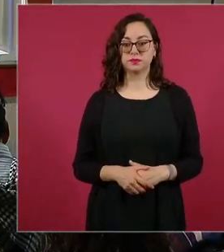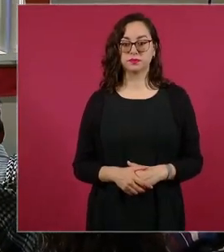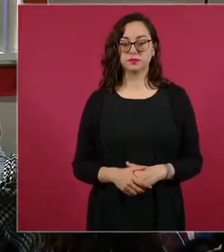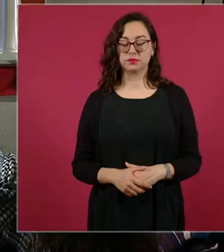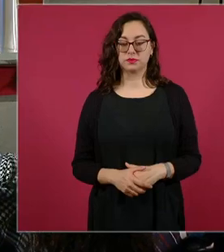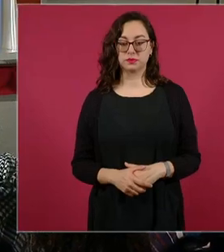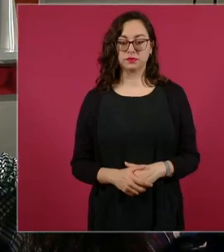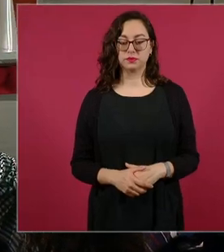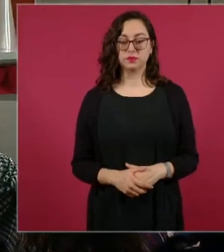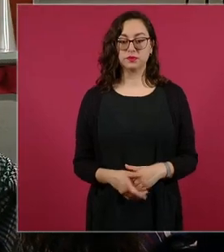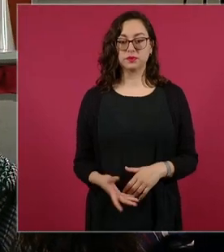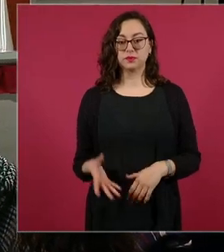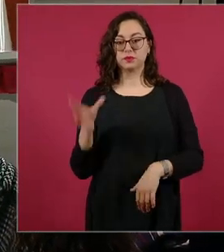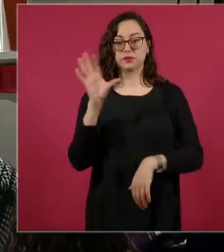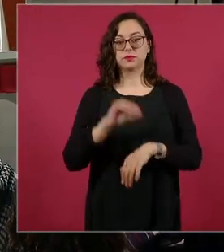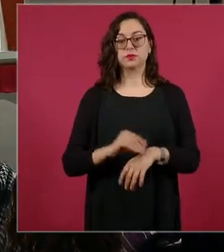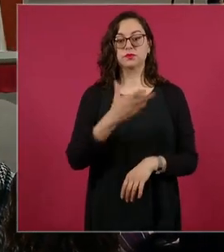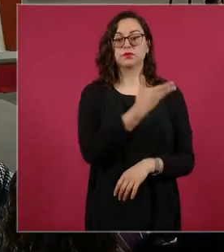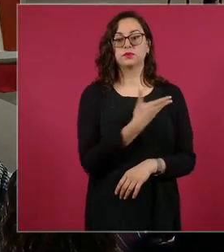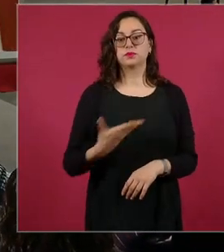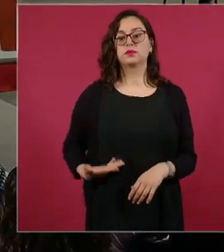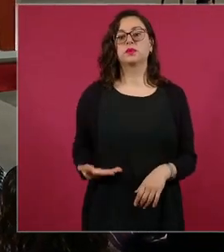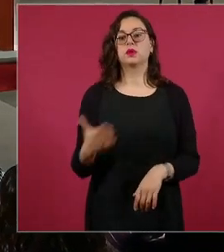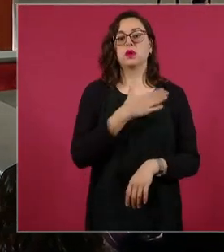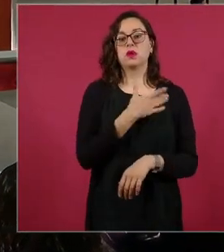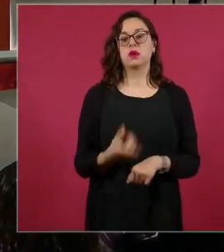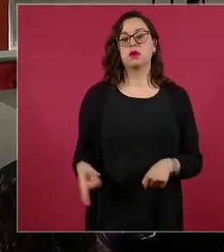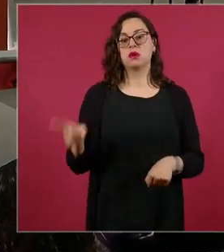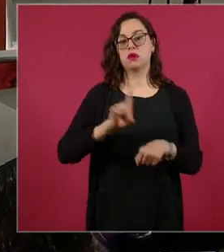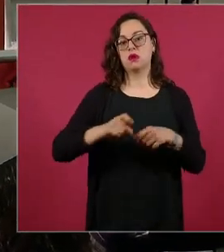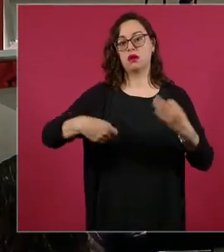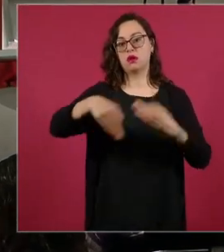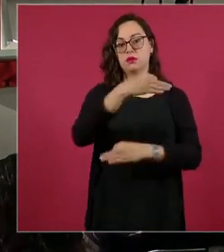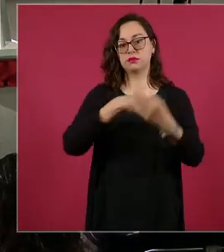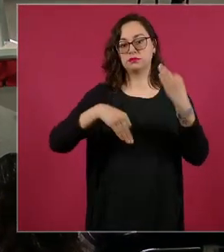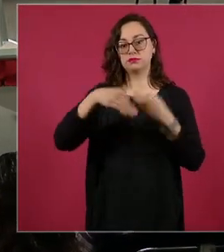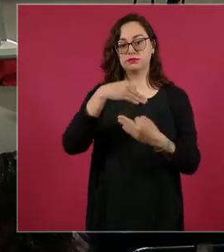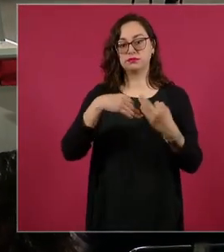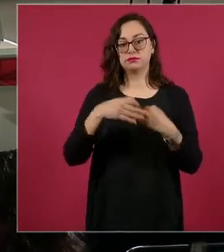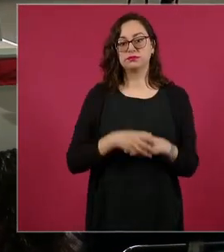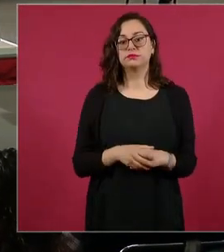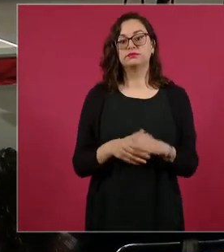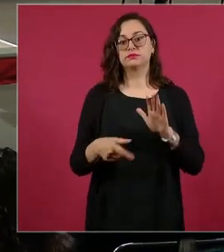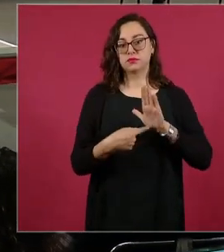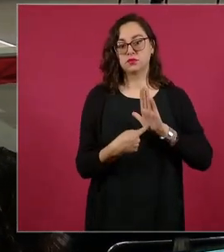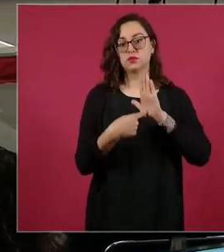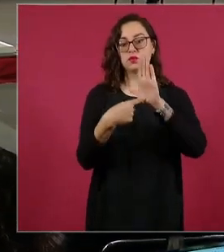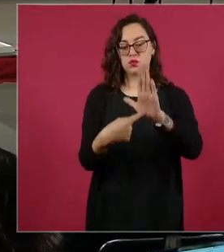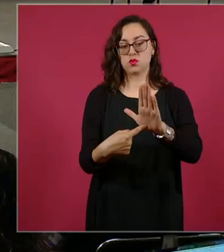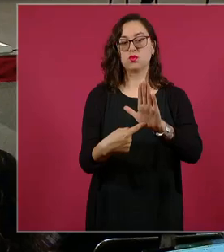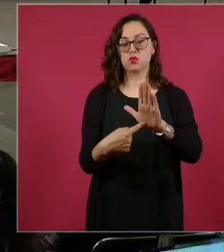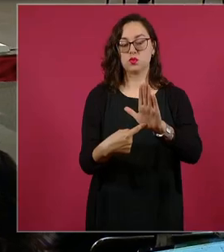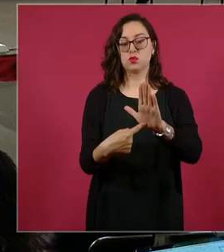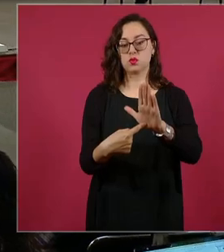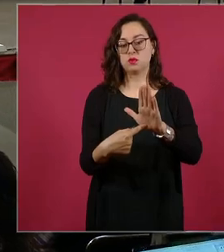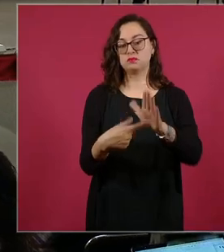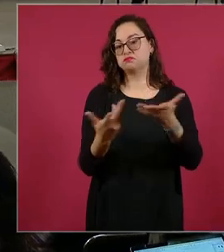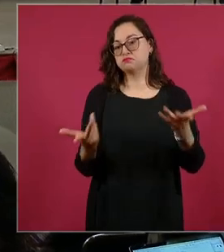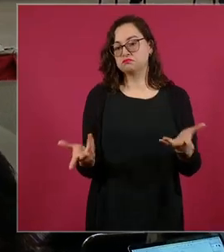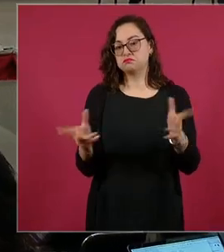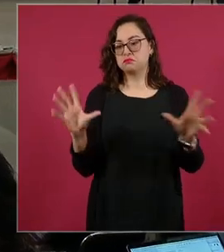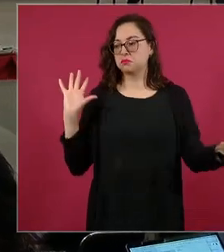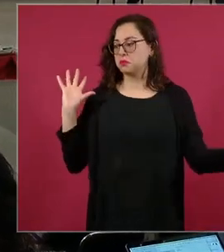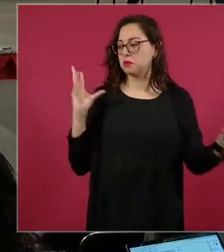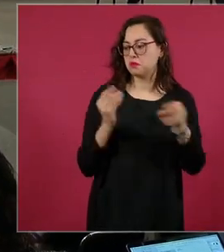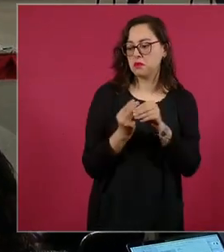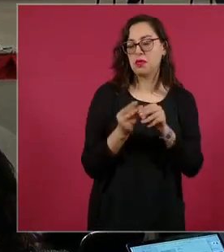Con su permiso, señor presidente. Buenos días a todas y todos. Vamos a presentar de la misma manera una especie de resumen